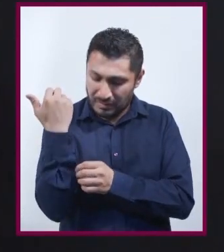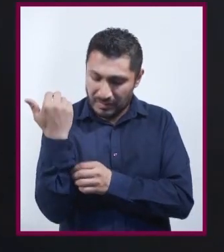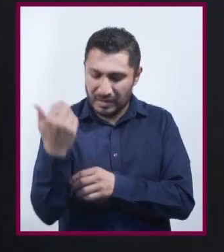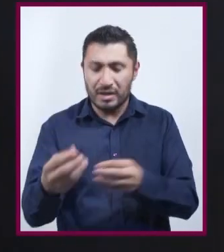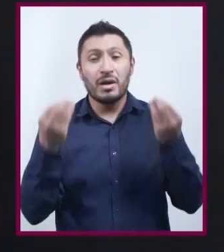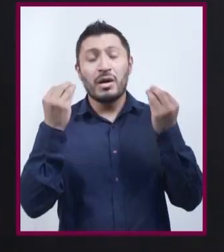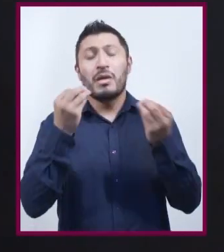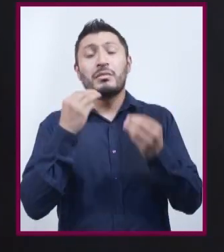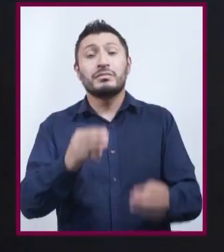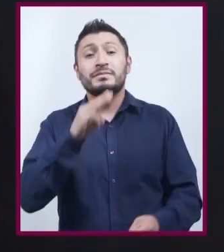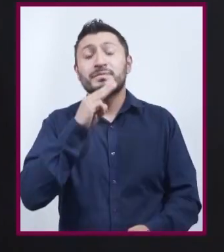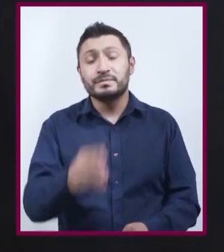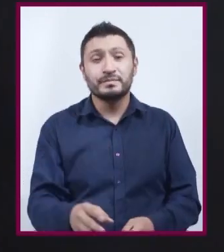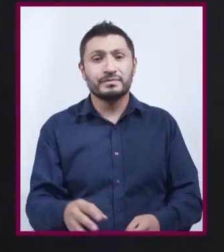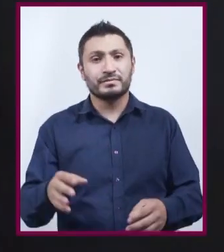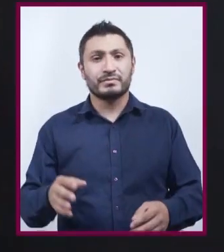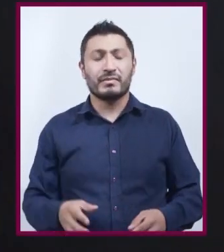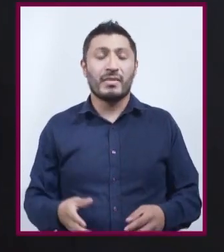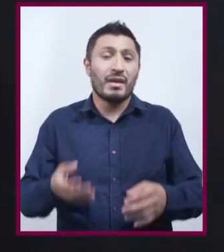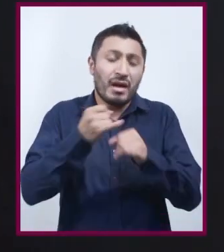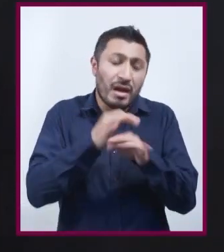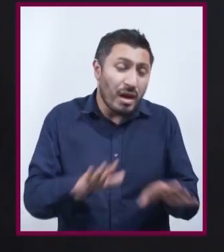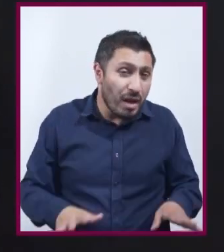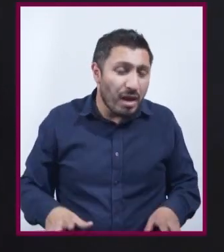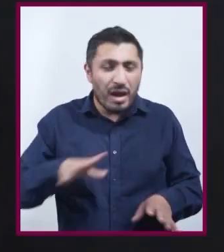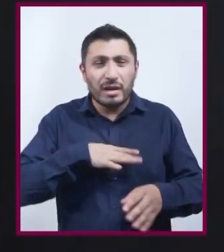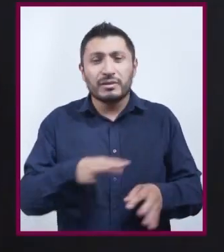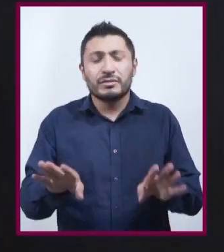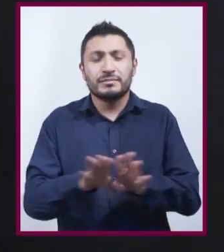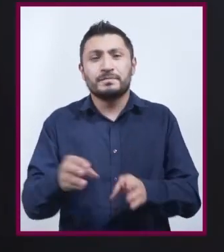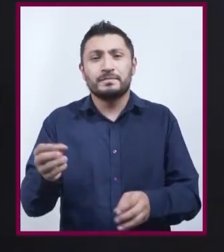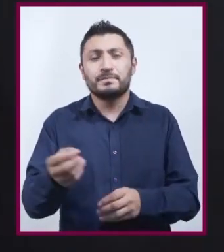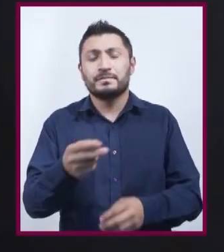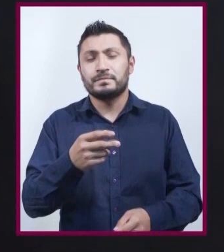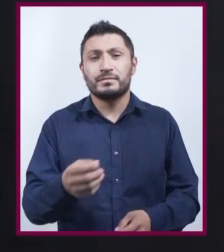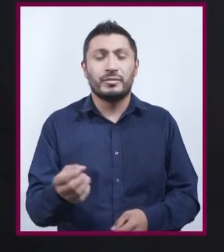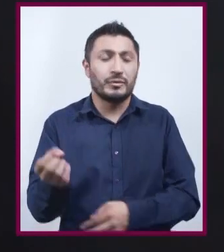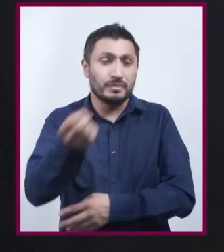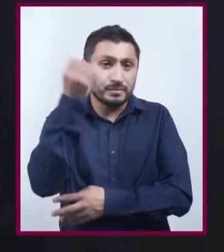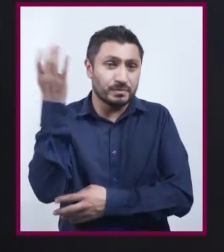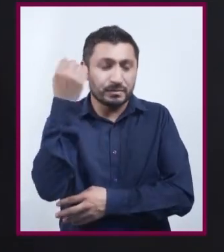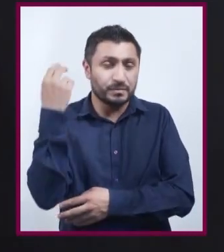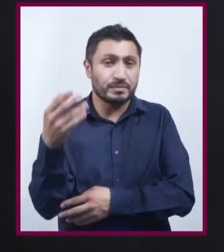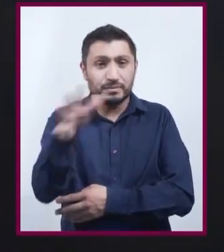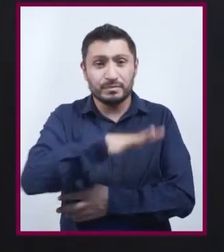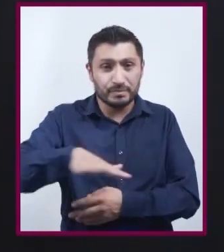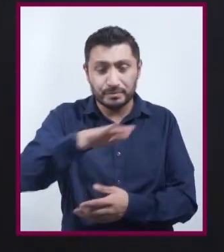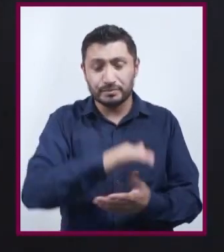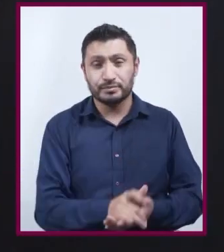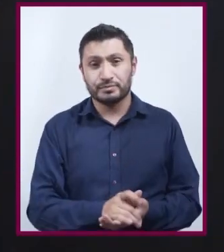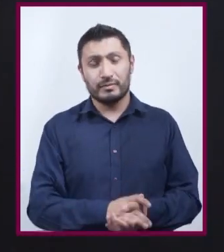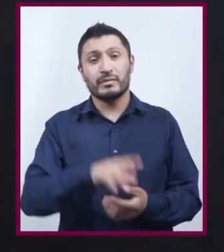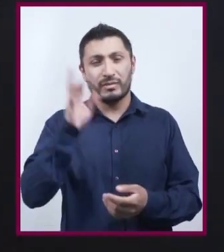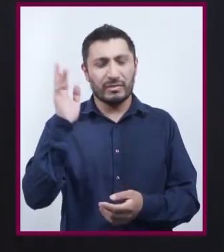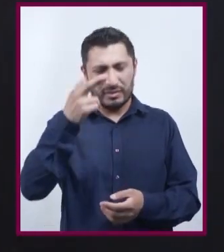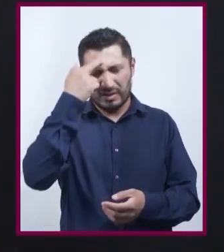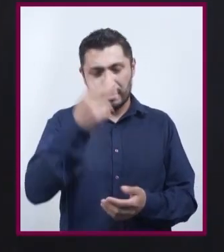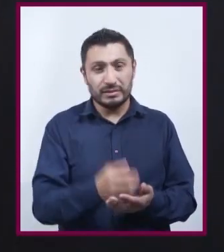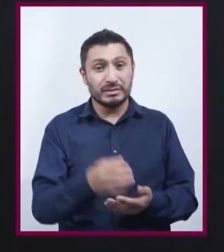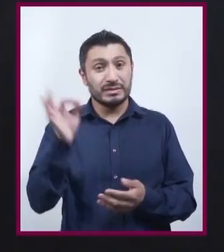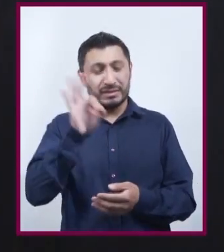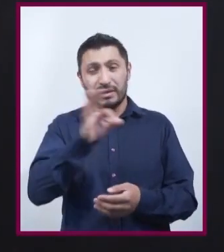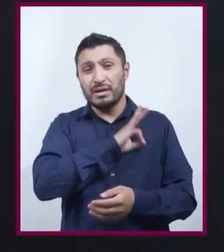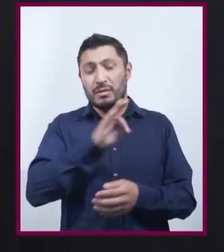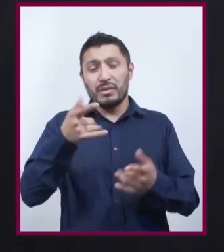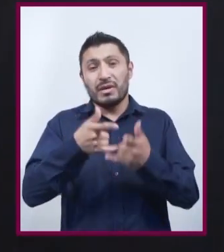grado que sus mensajes y contenidos se convirtieron en un discurso hegemónico de nuestra sociedad. Reflexionemos,